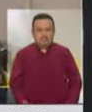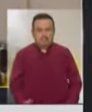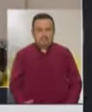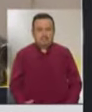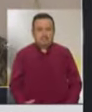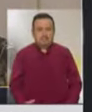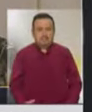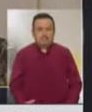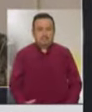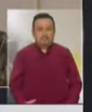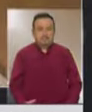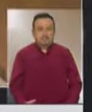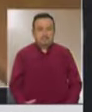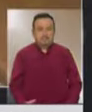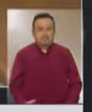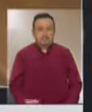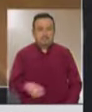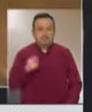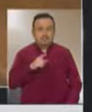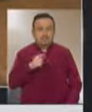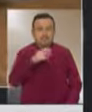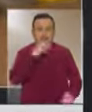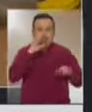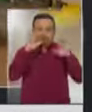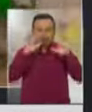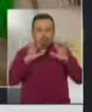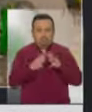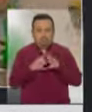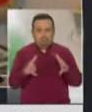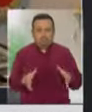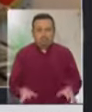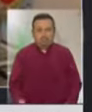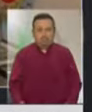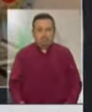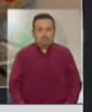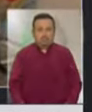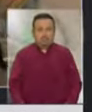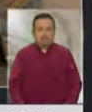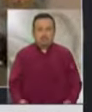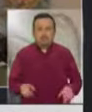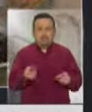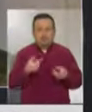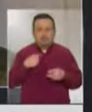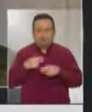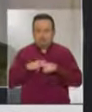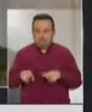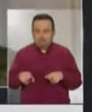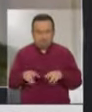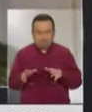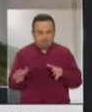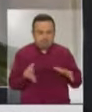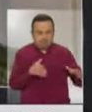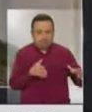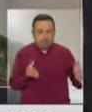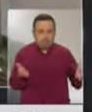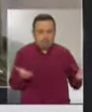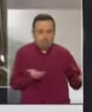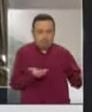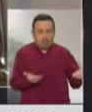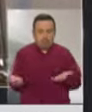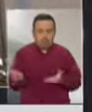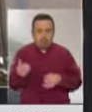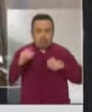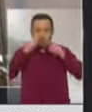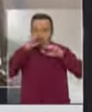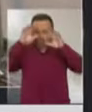Y bueno, era un chorro de agua que caía y tuvimos que mover la cuna porque le cayó al niño.